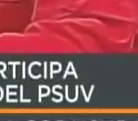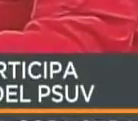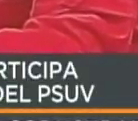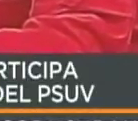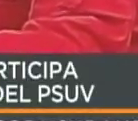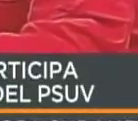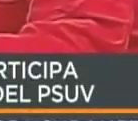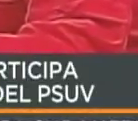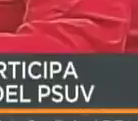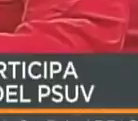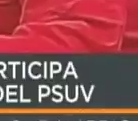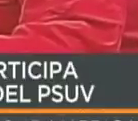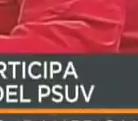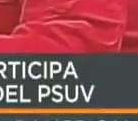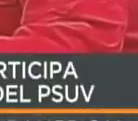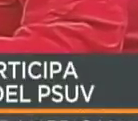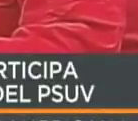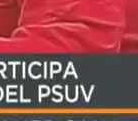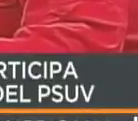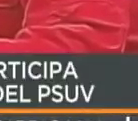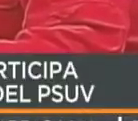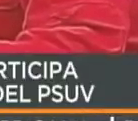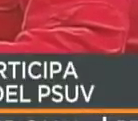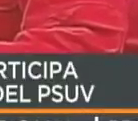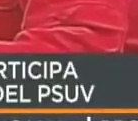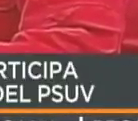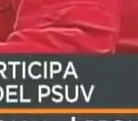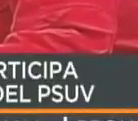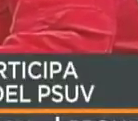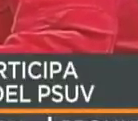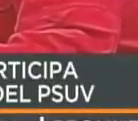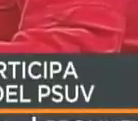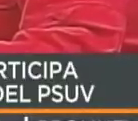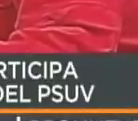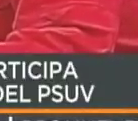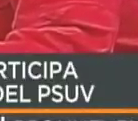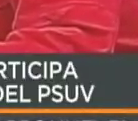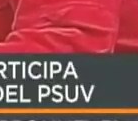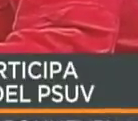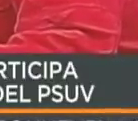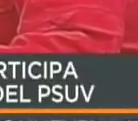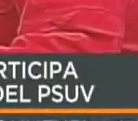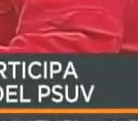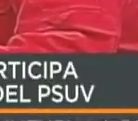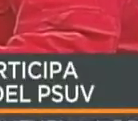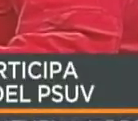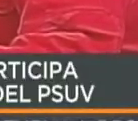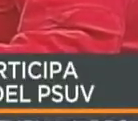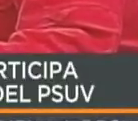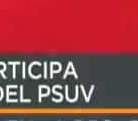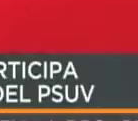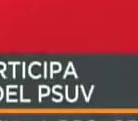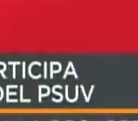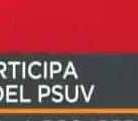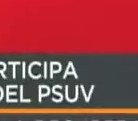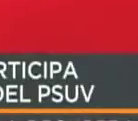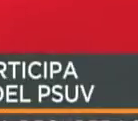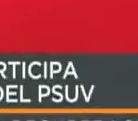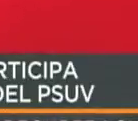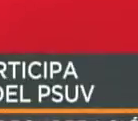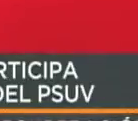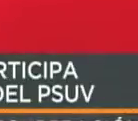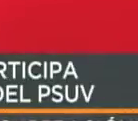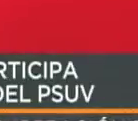y restricto al jefe de Estado venezolano. En Venezuela no cabe un golpe de Estado. Ahorita,